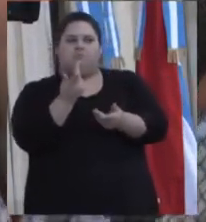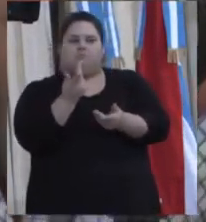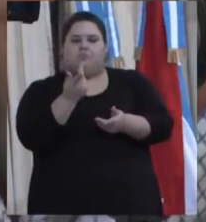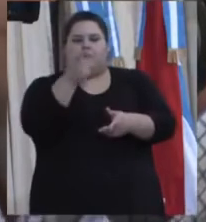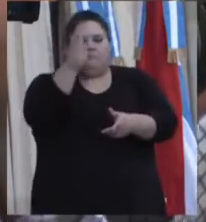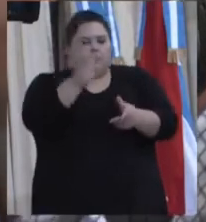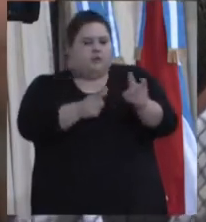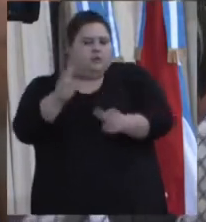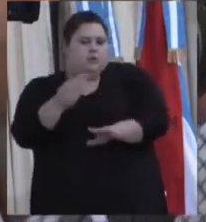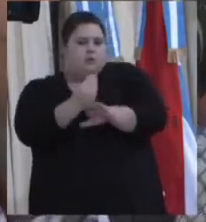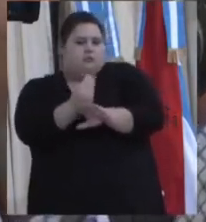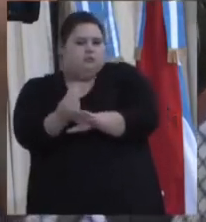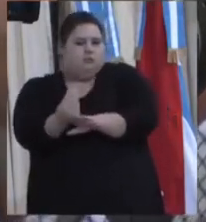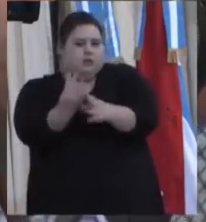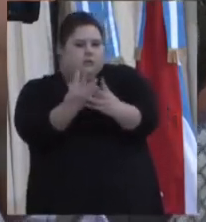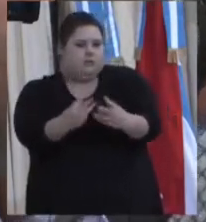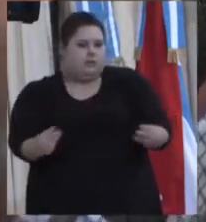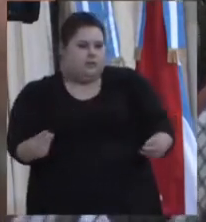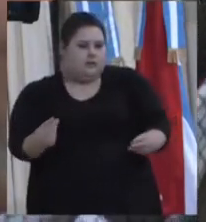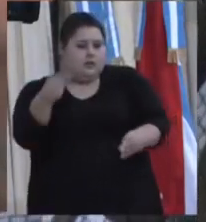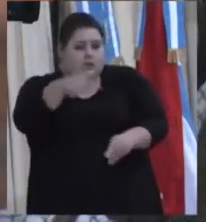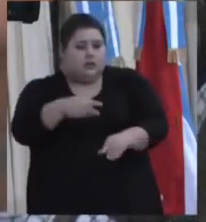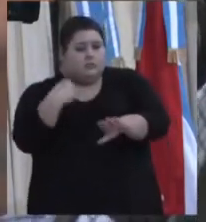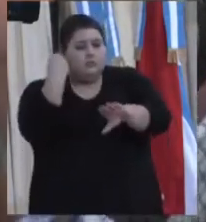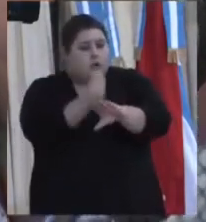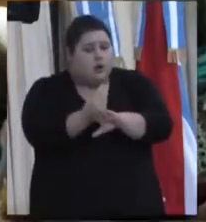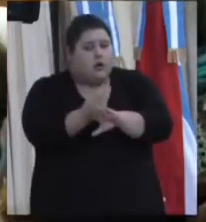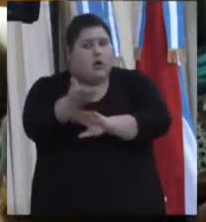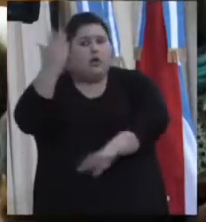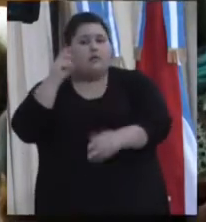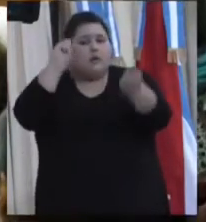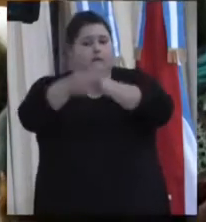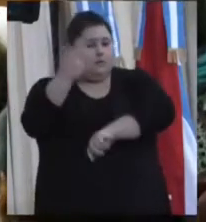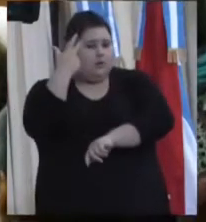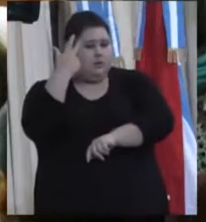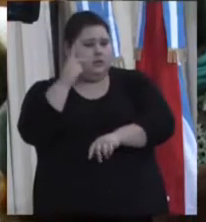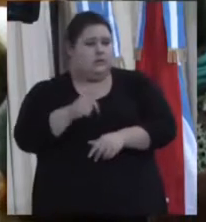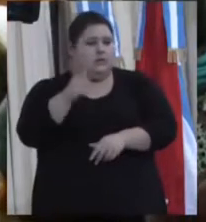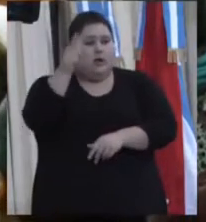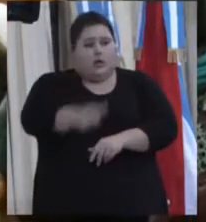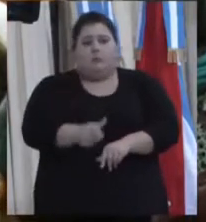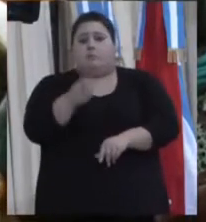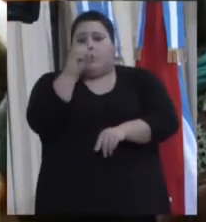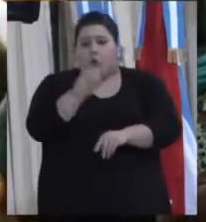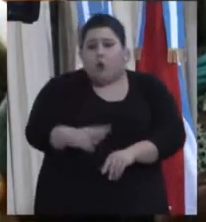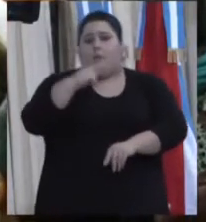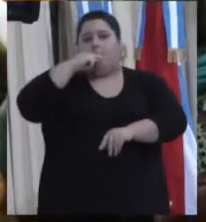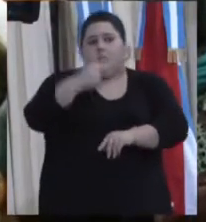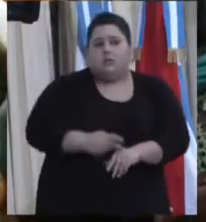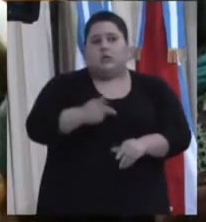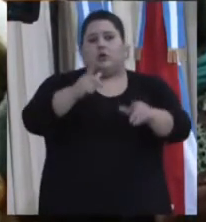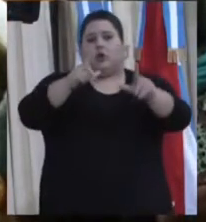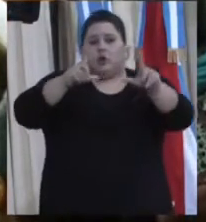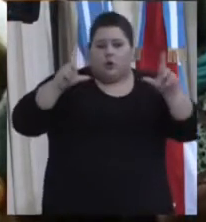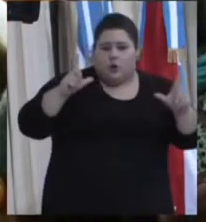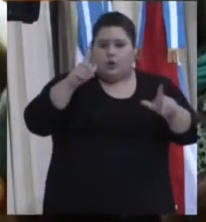los sujetos, aquellos que fueron los protagonistas de la reforma del 18, que ahí había nombres, había apellidos, había rostro, había